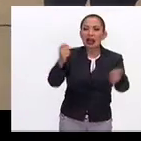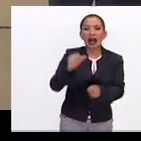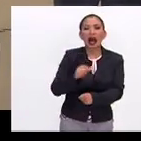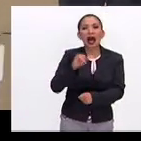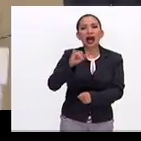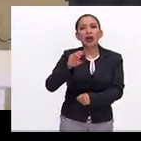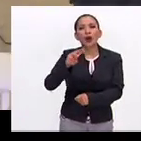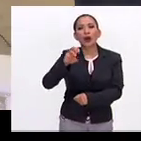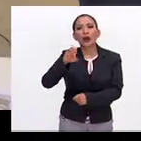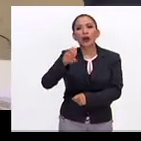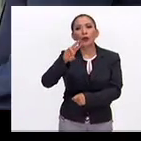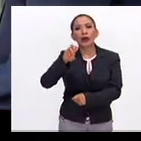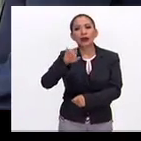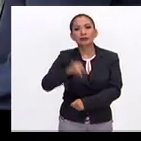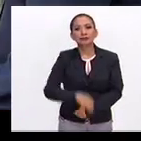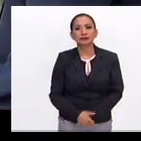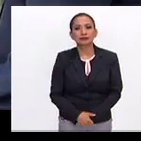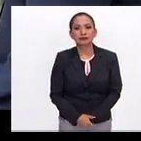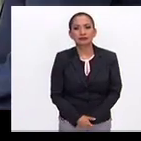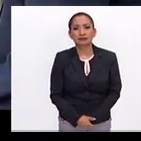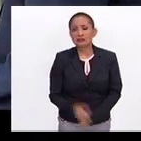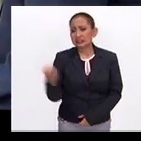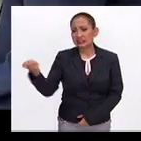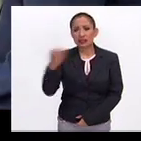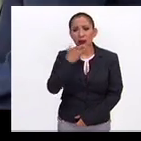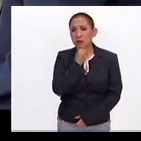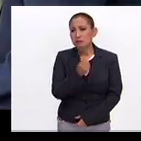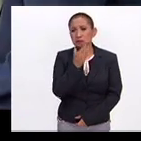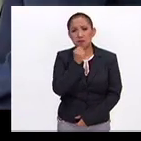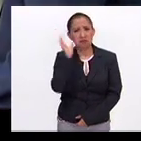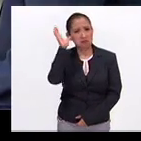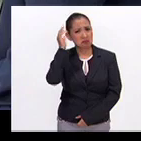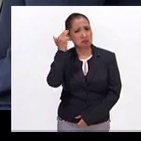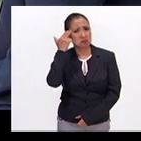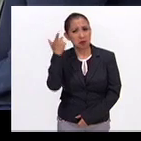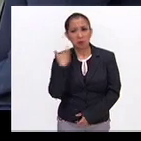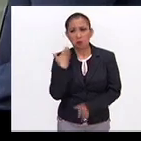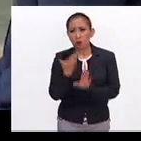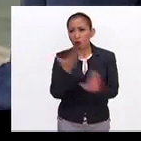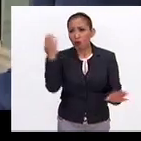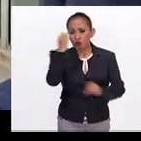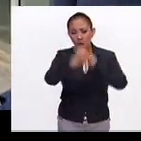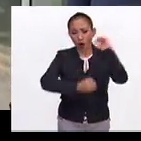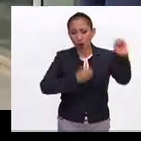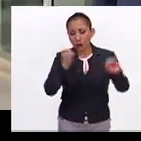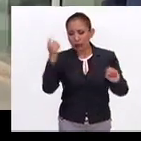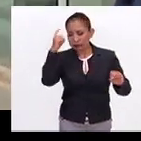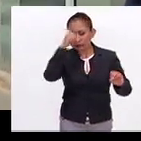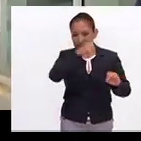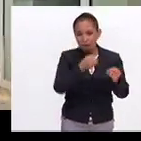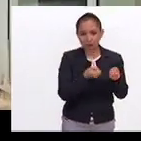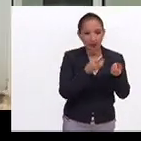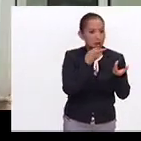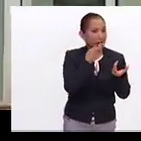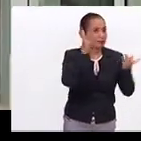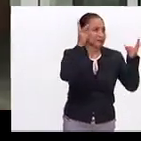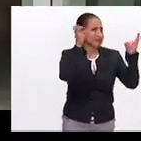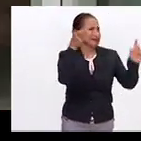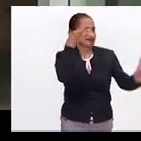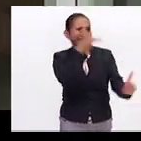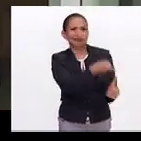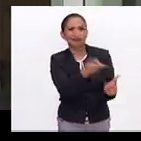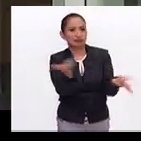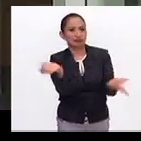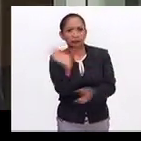Ai Weiwei. Ai Weiwei ha sido un artista con una obra muy compleja, que lo mismo aborda